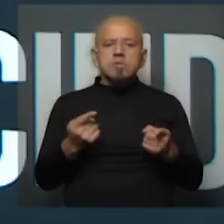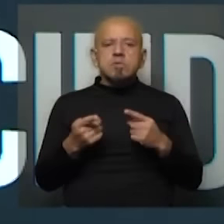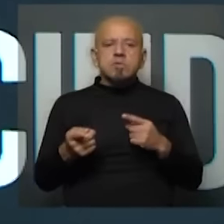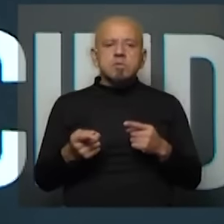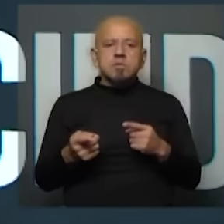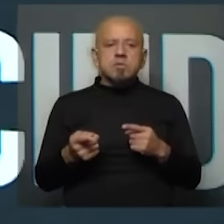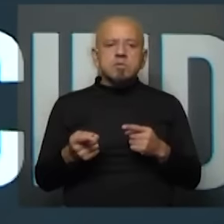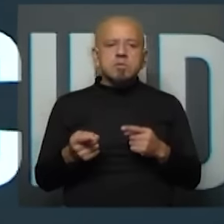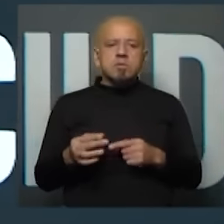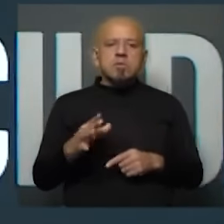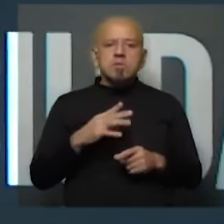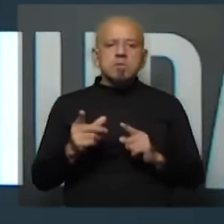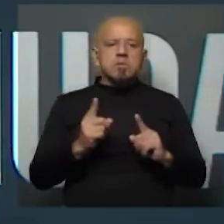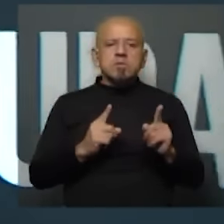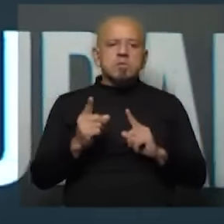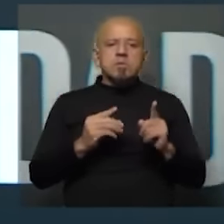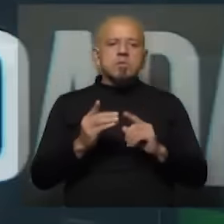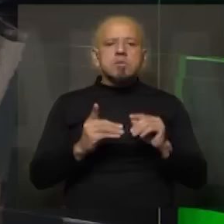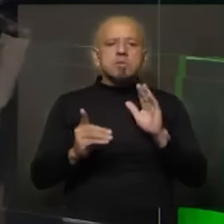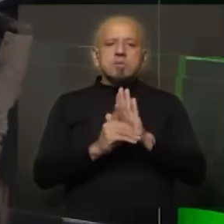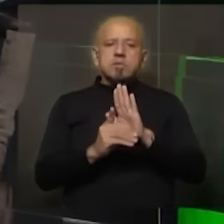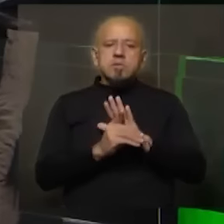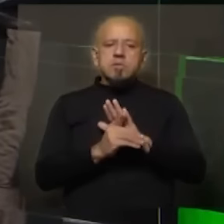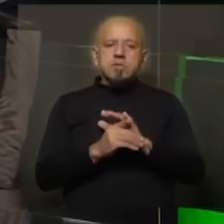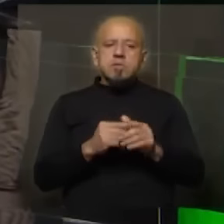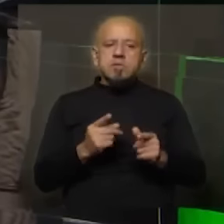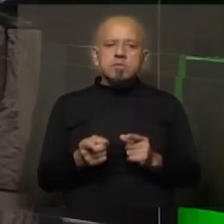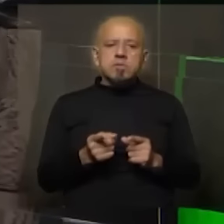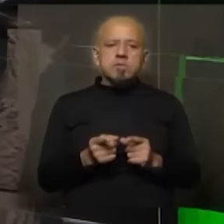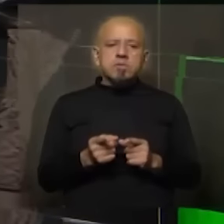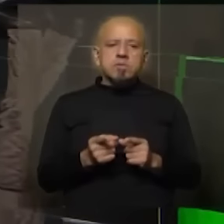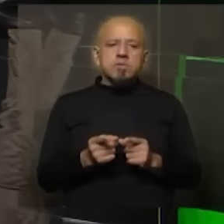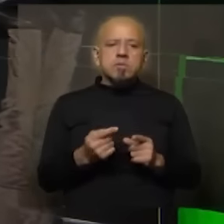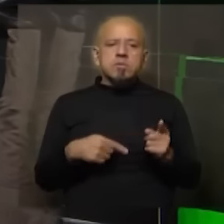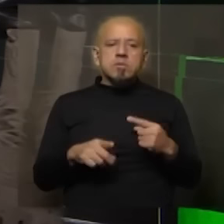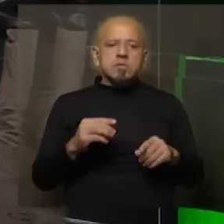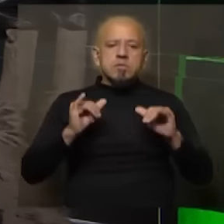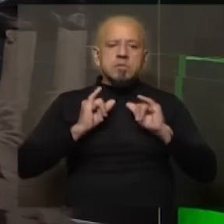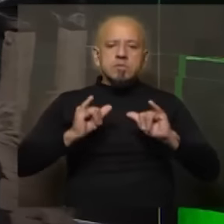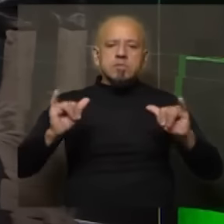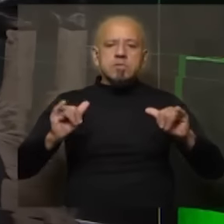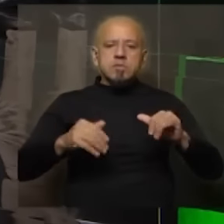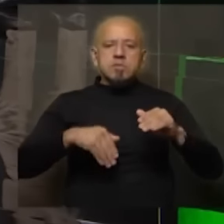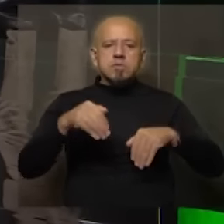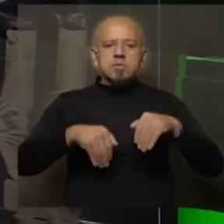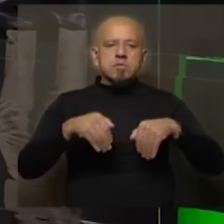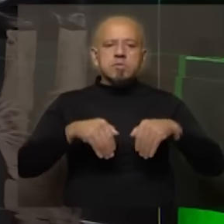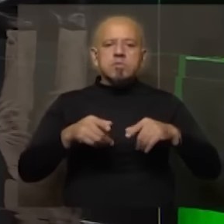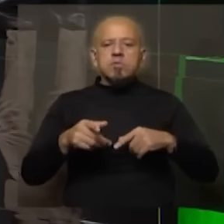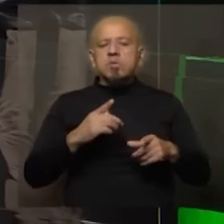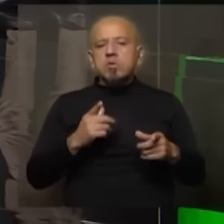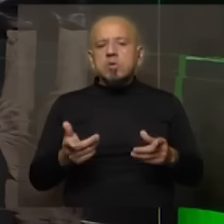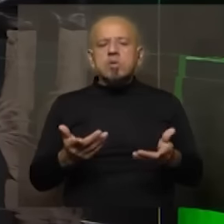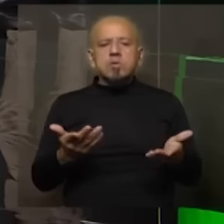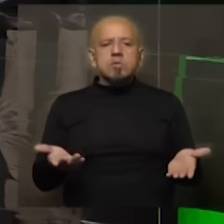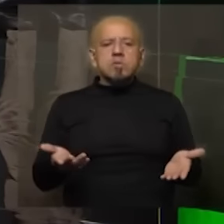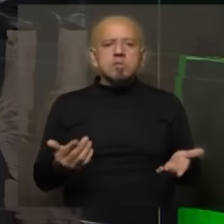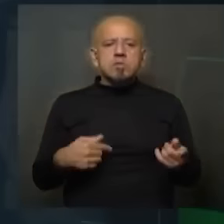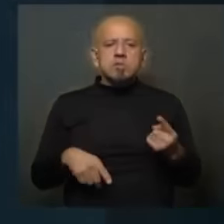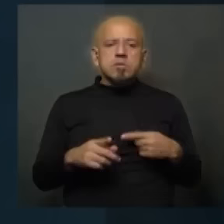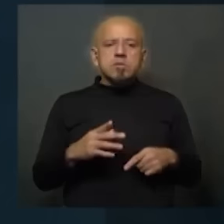Hoy tenemos algunos datos para compartir, como bien decías, sobre campaña electoral. Ambiente de elecciones y comenzamos